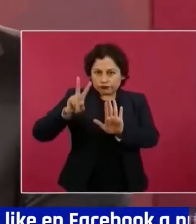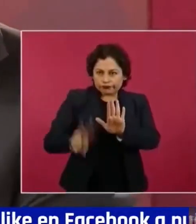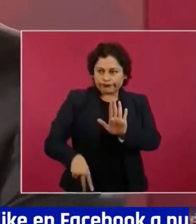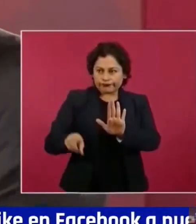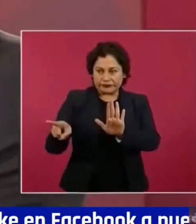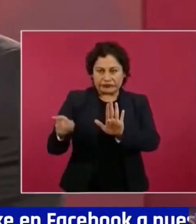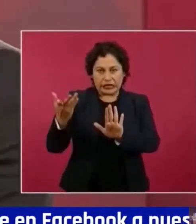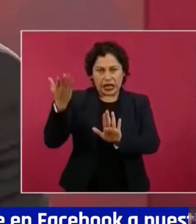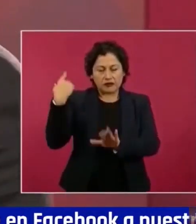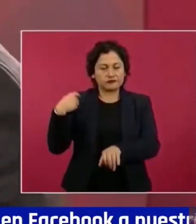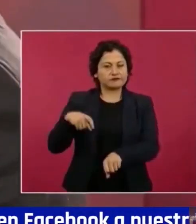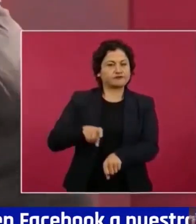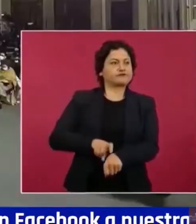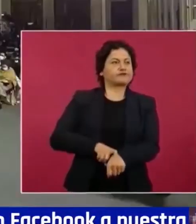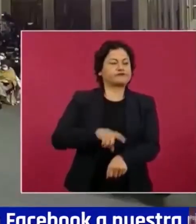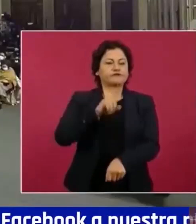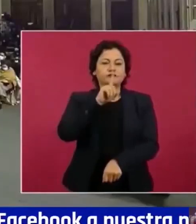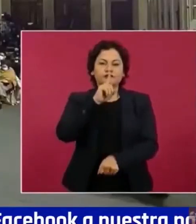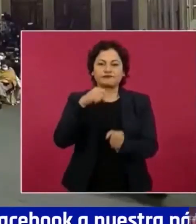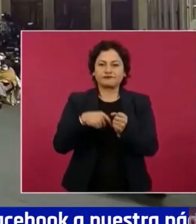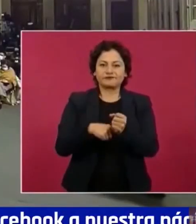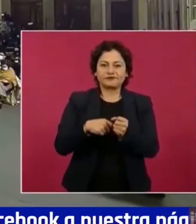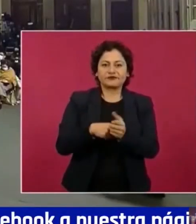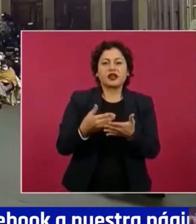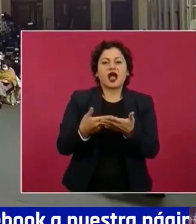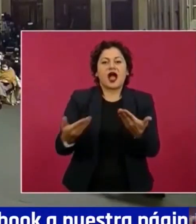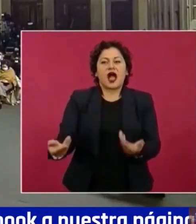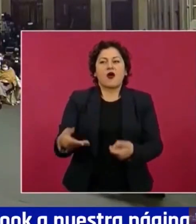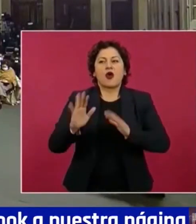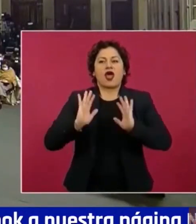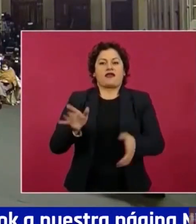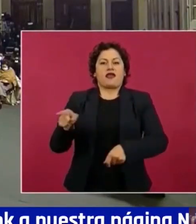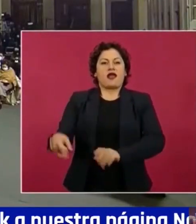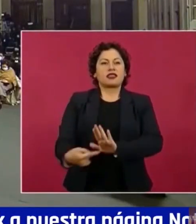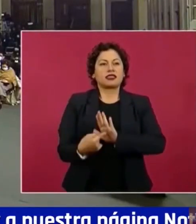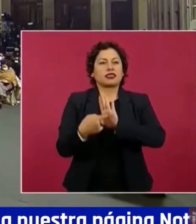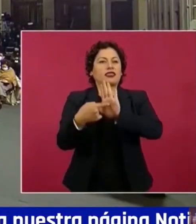Porque imagínense, el director del Universal,